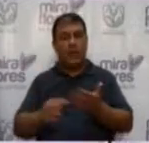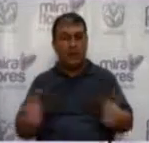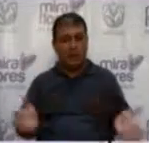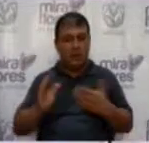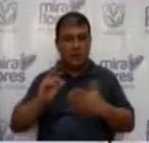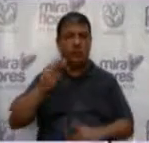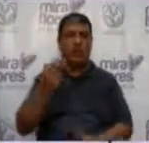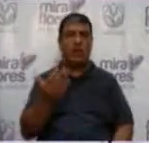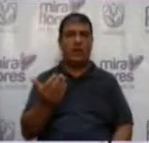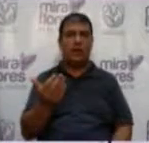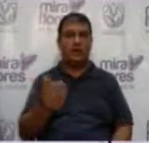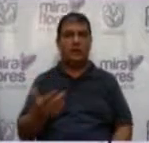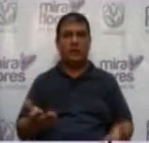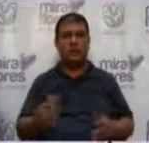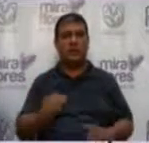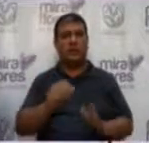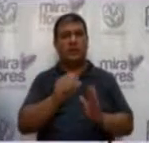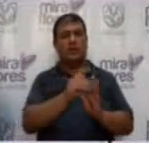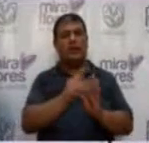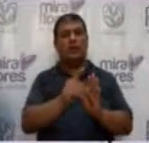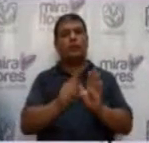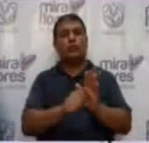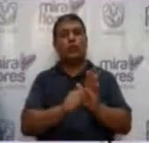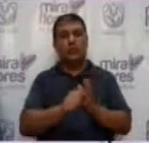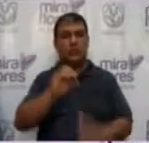2015, en virtud al Decreto Supremo